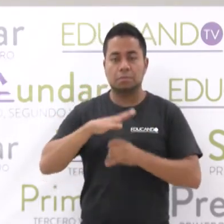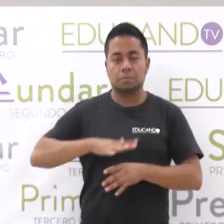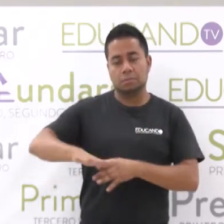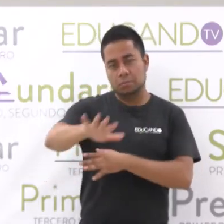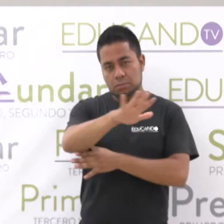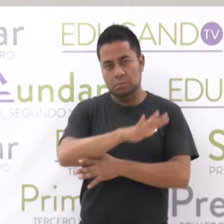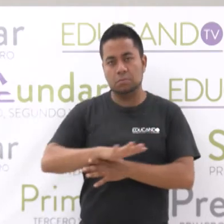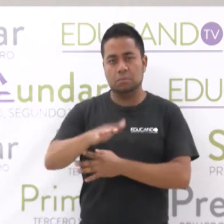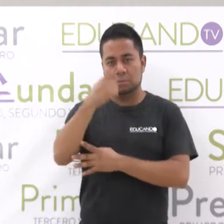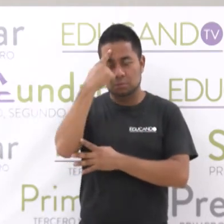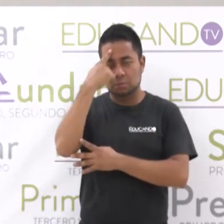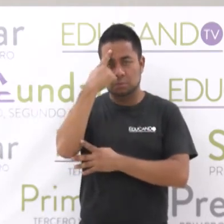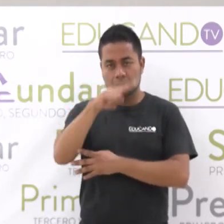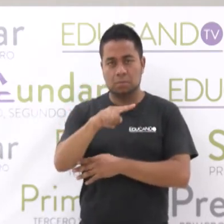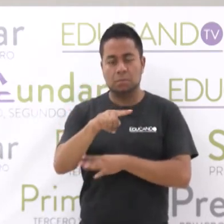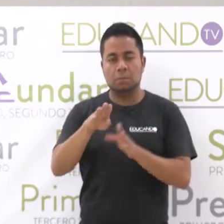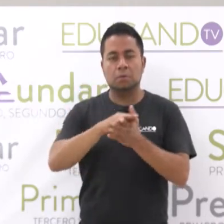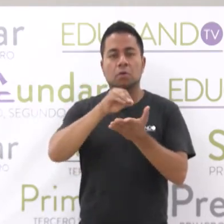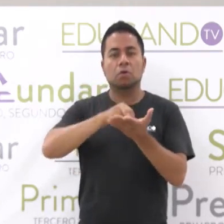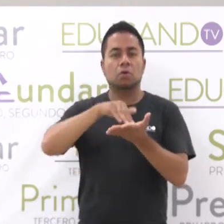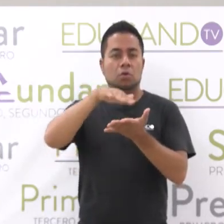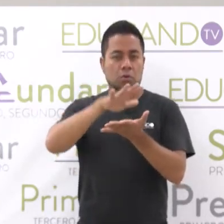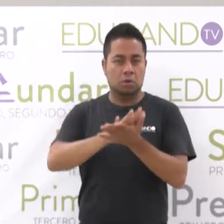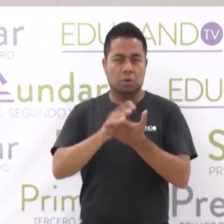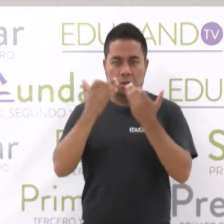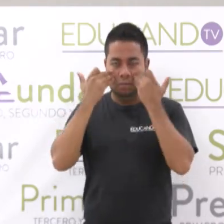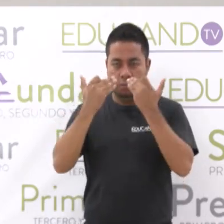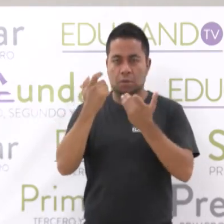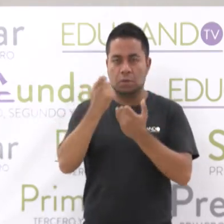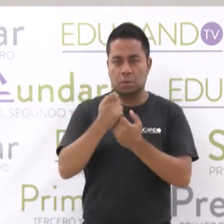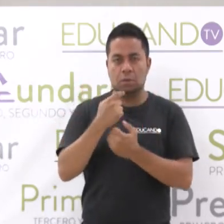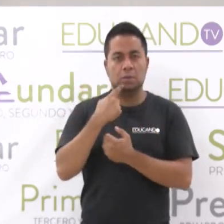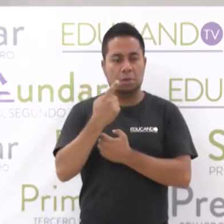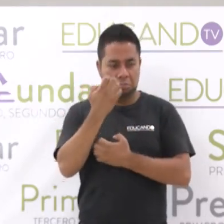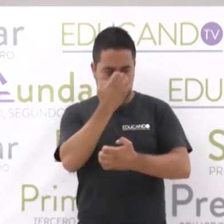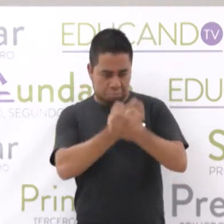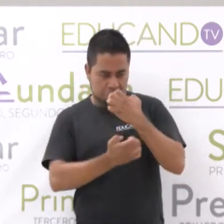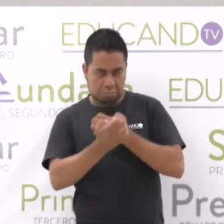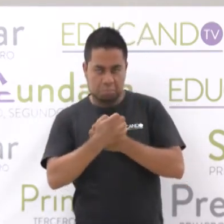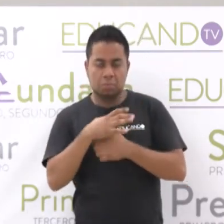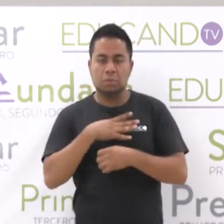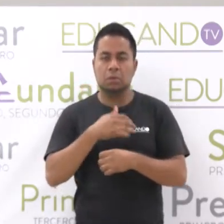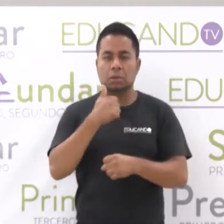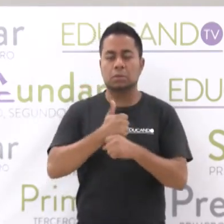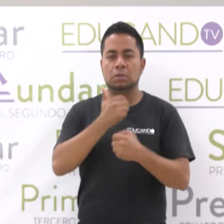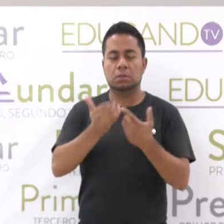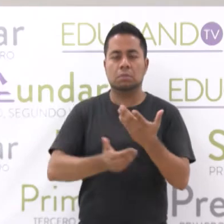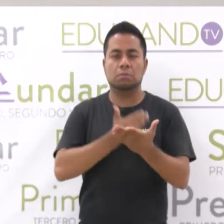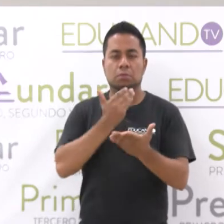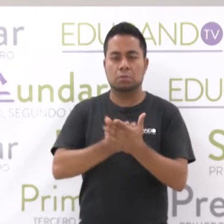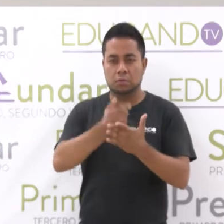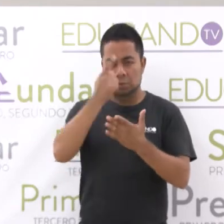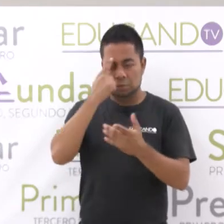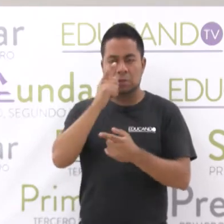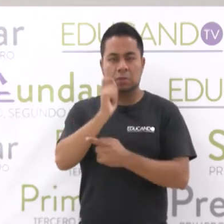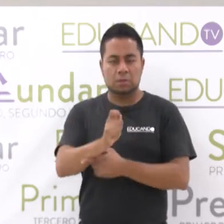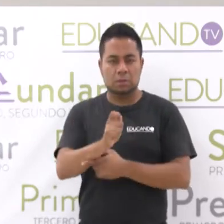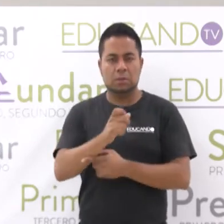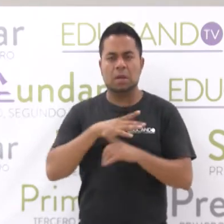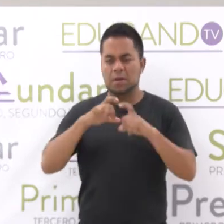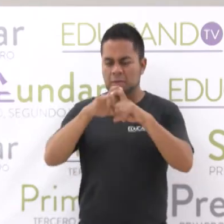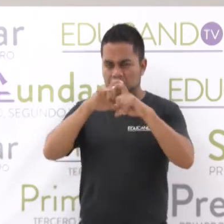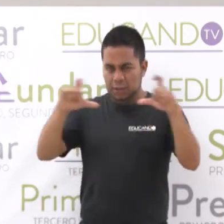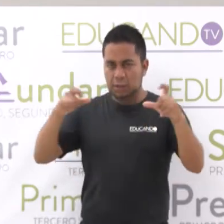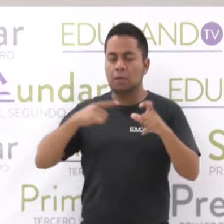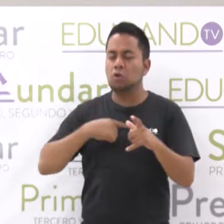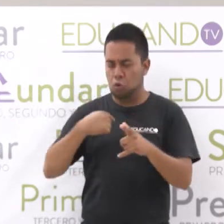área para notas y dice observación. Es la sexta propuesta en el cubo abierto por parte del MACO. Esta es una